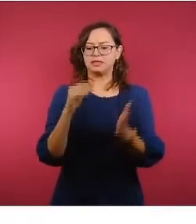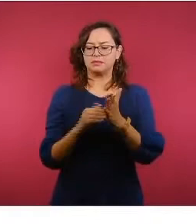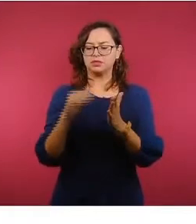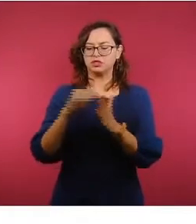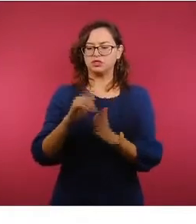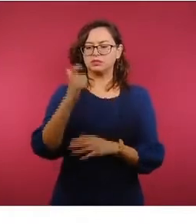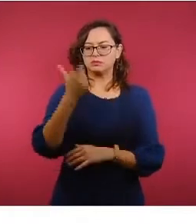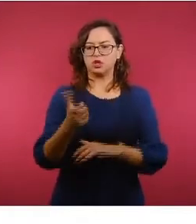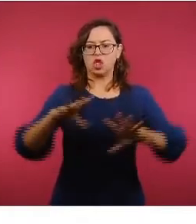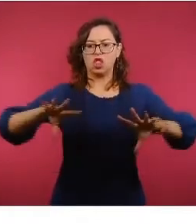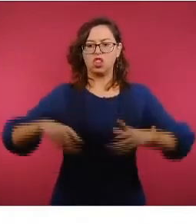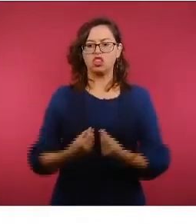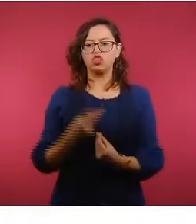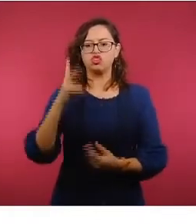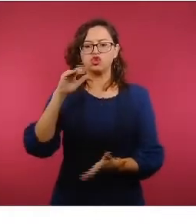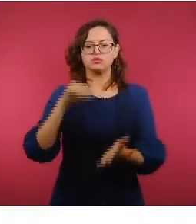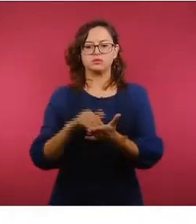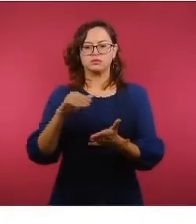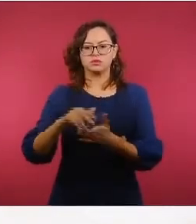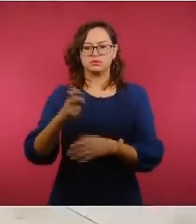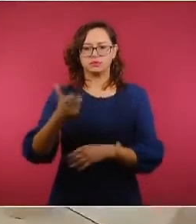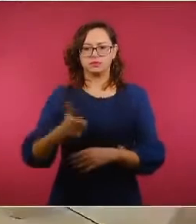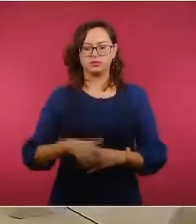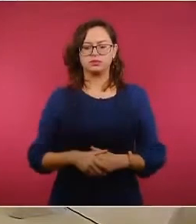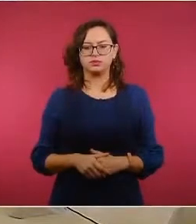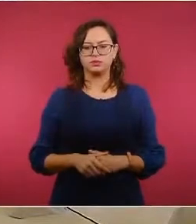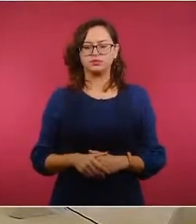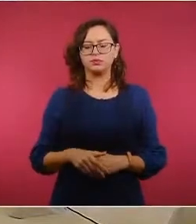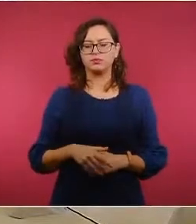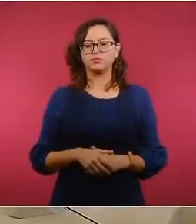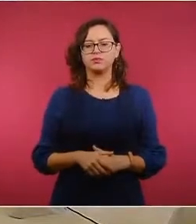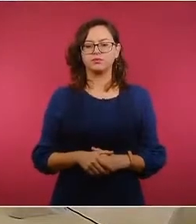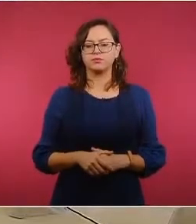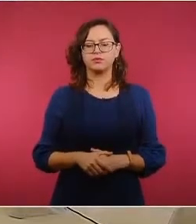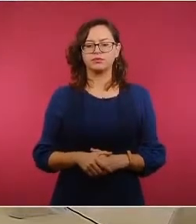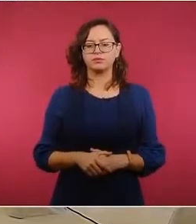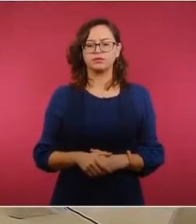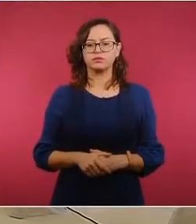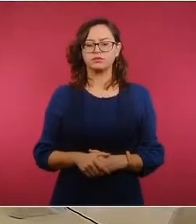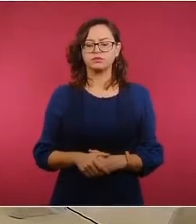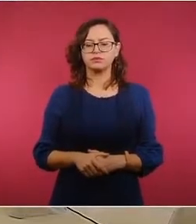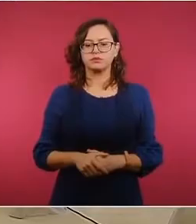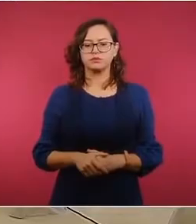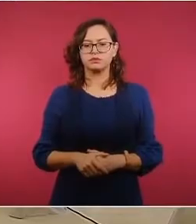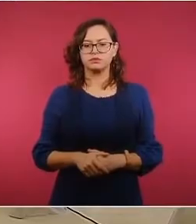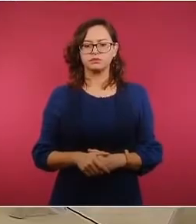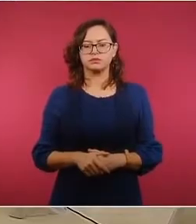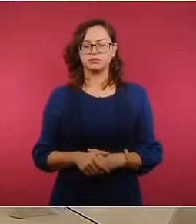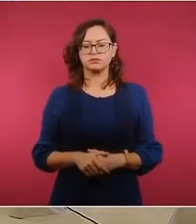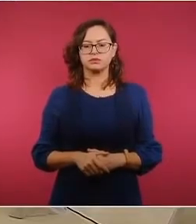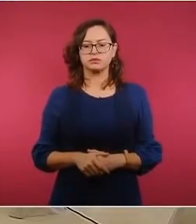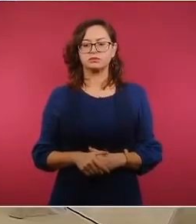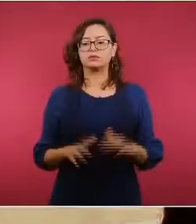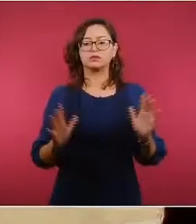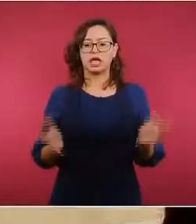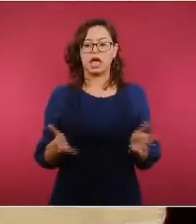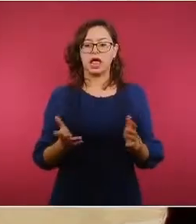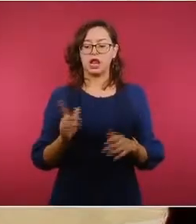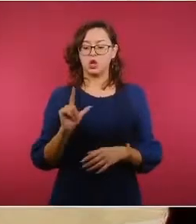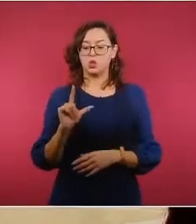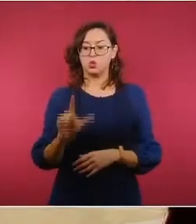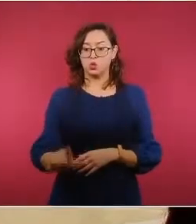de pesos. La siguiente, por favor. Estamos preparándonos ya a partir del próximo